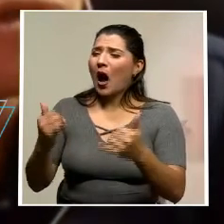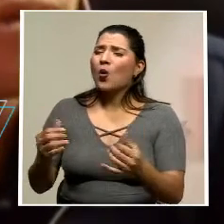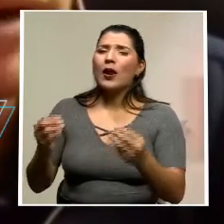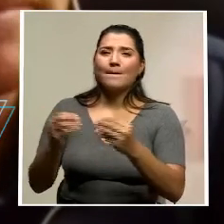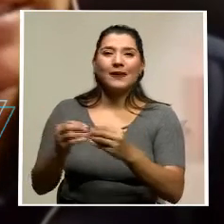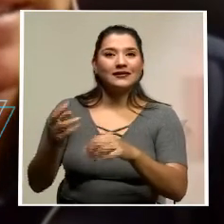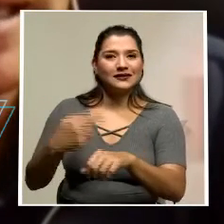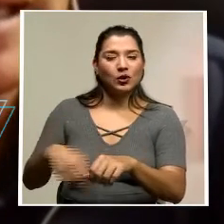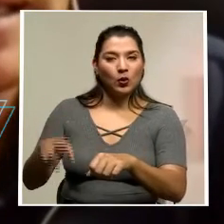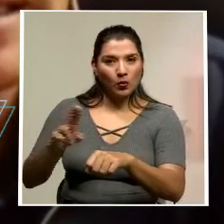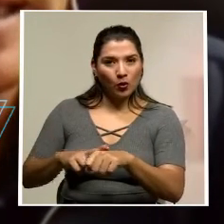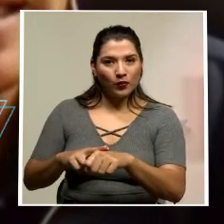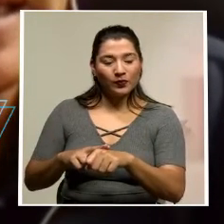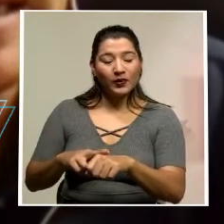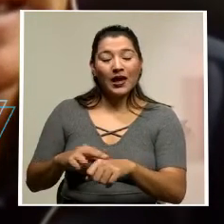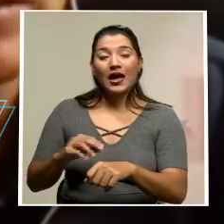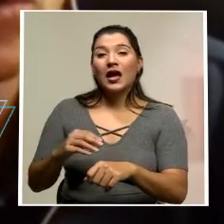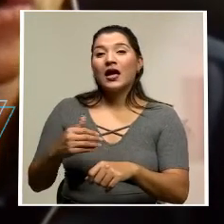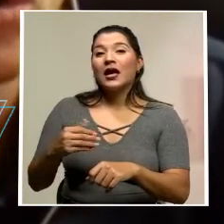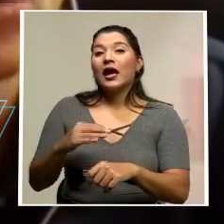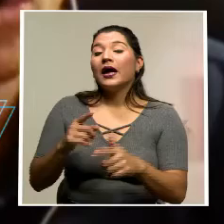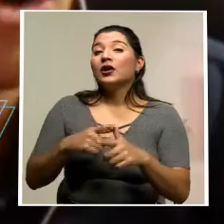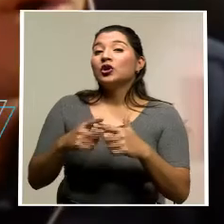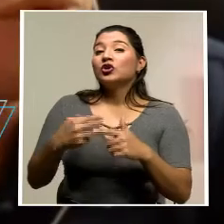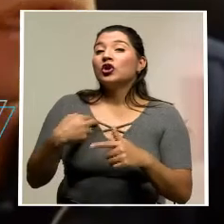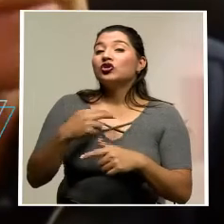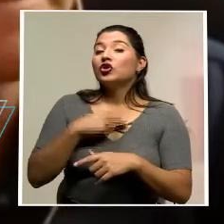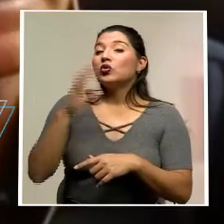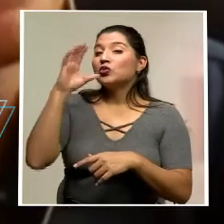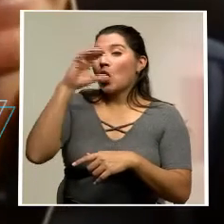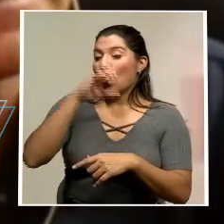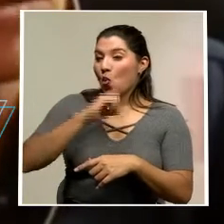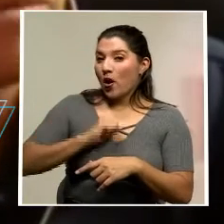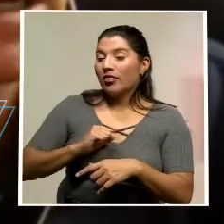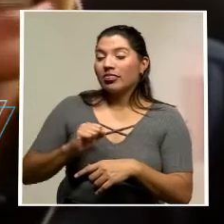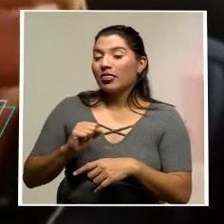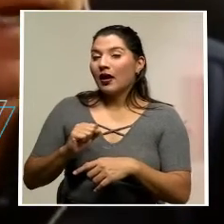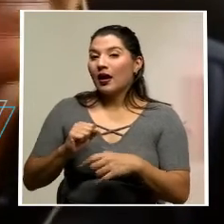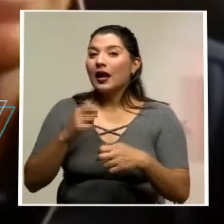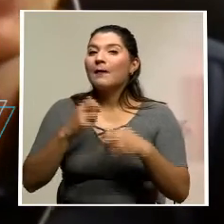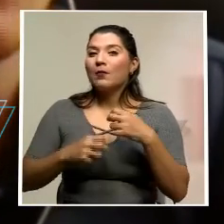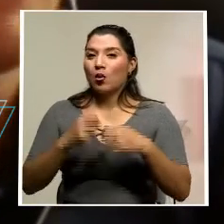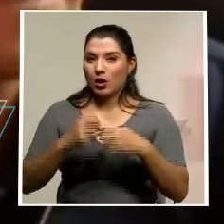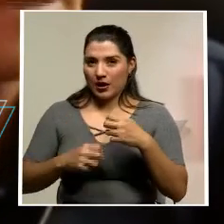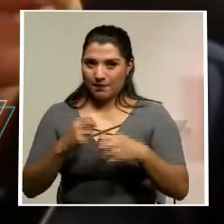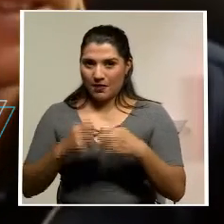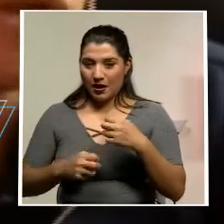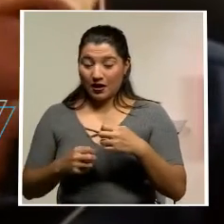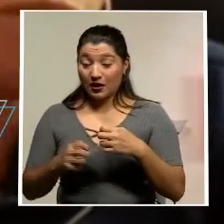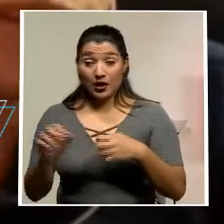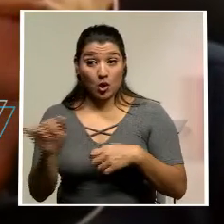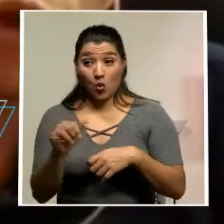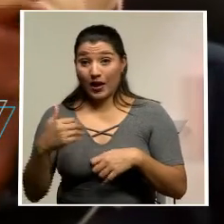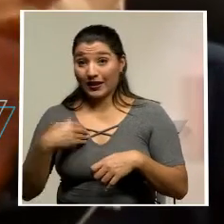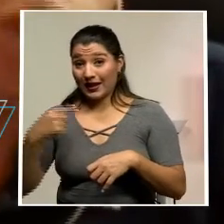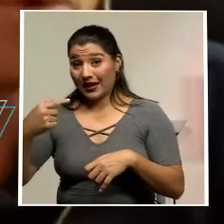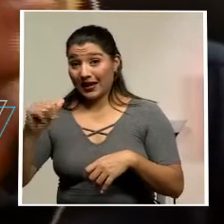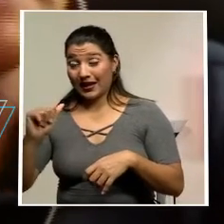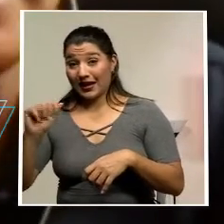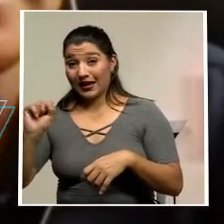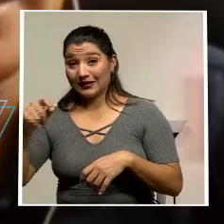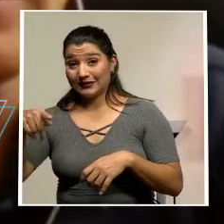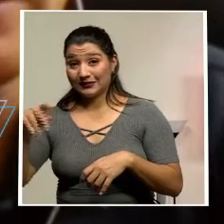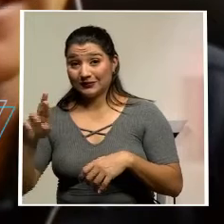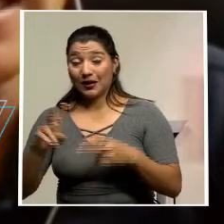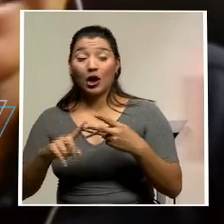los problemas que son comunes para especies como el Gaspar, como para especies como el tiburón toro o el